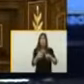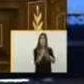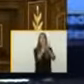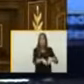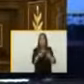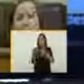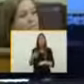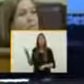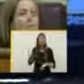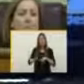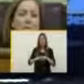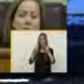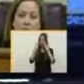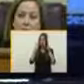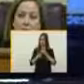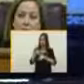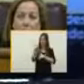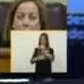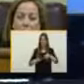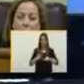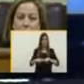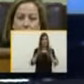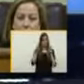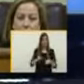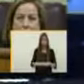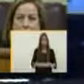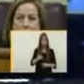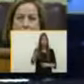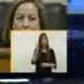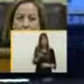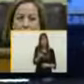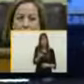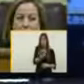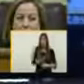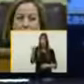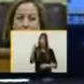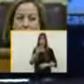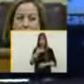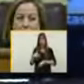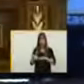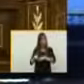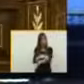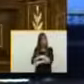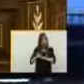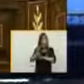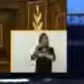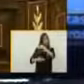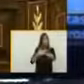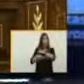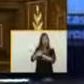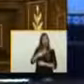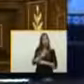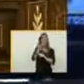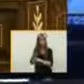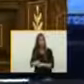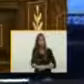los dos meses para la disolución de la Cámara. El objetivo de la investidura es que un candidato... No había sido hasta ahora. Claro, no, no, ni lo ha sido nunca, ni lo es. El objetivo es que un candidato